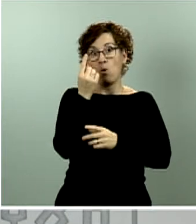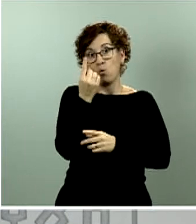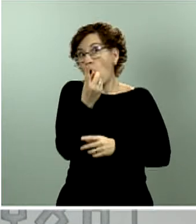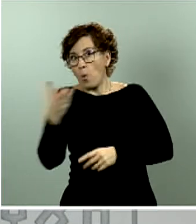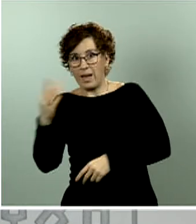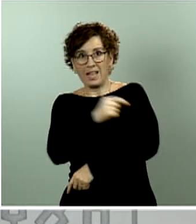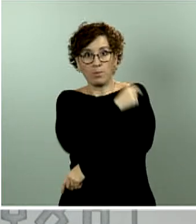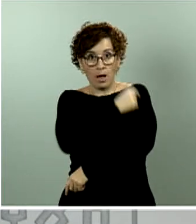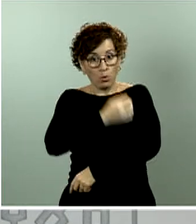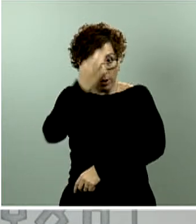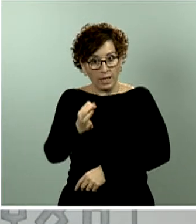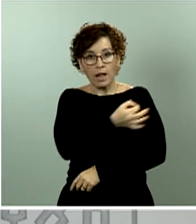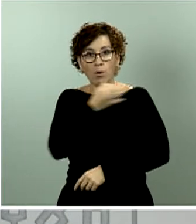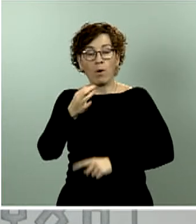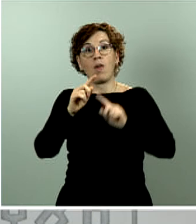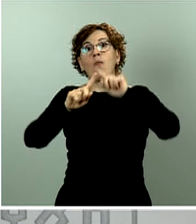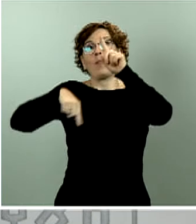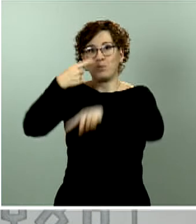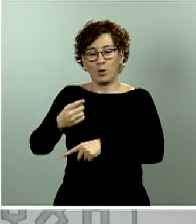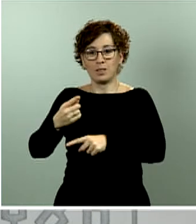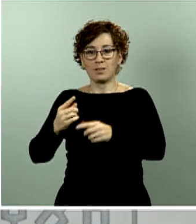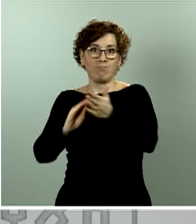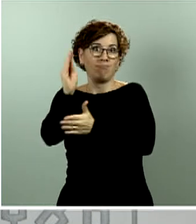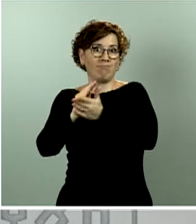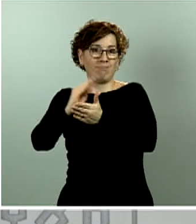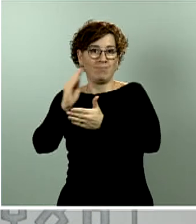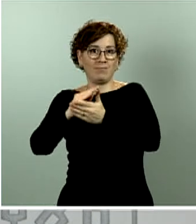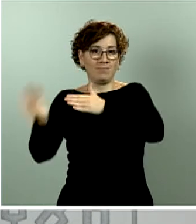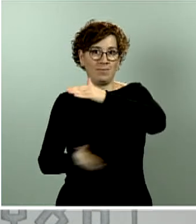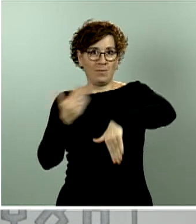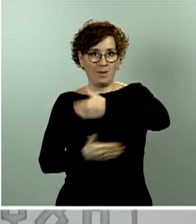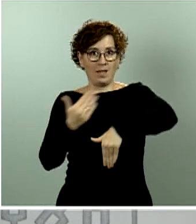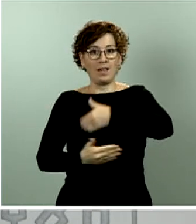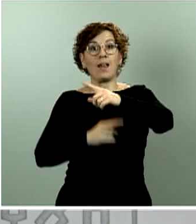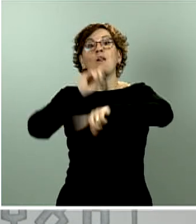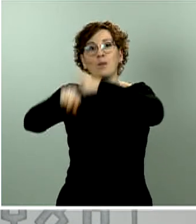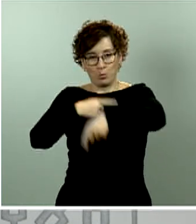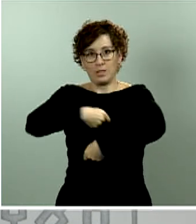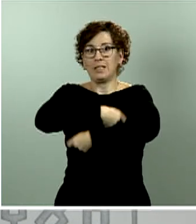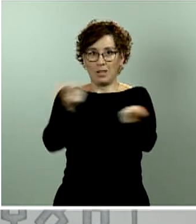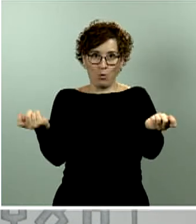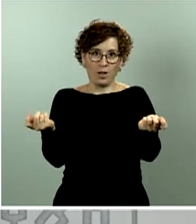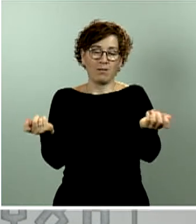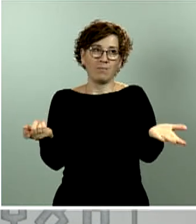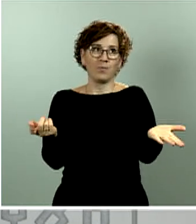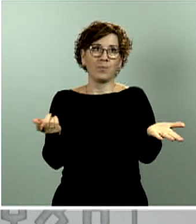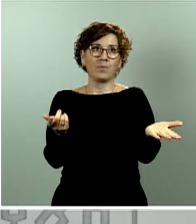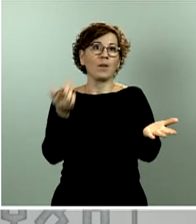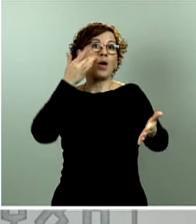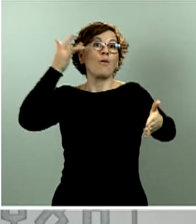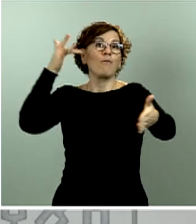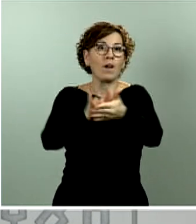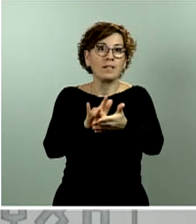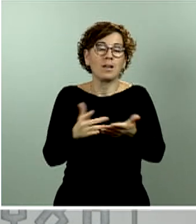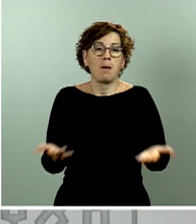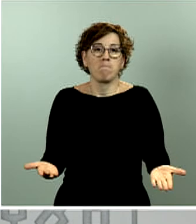capacidad de producción rápida y producirla y distribuirla. Yo no puedo dar una fecha, si será en el último trimestre de este año,